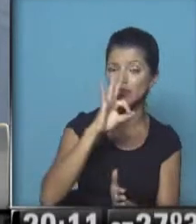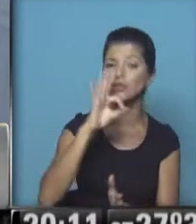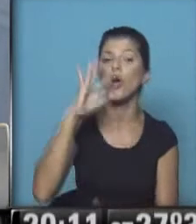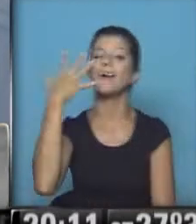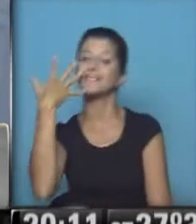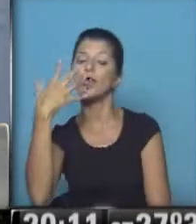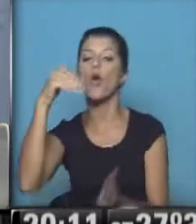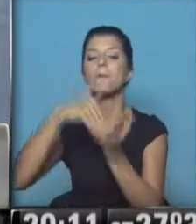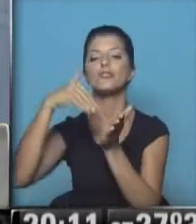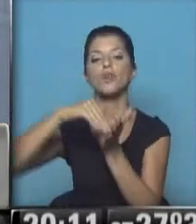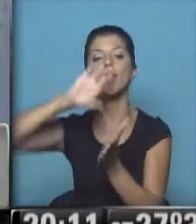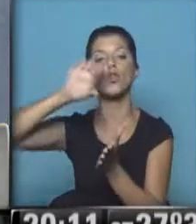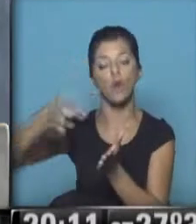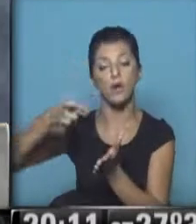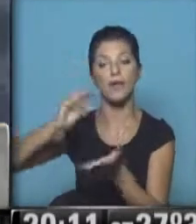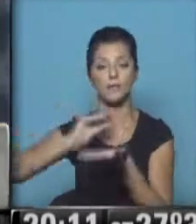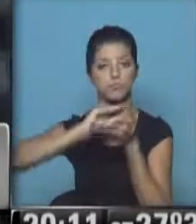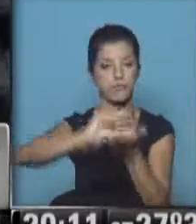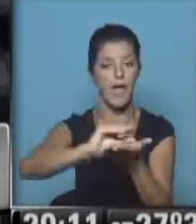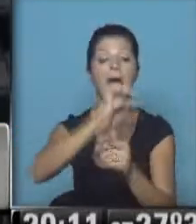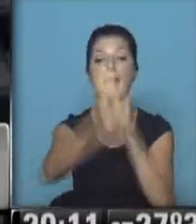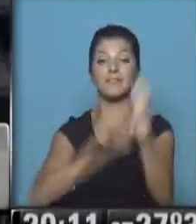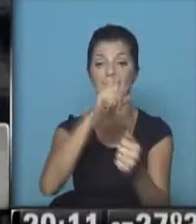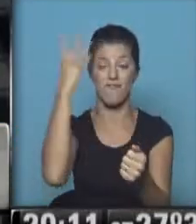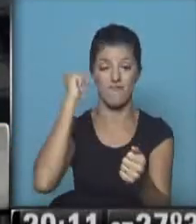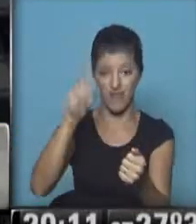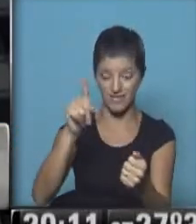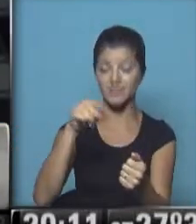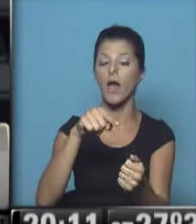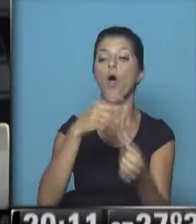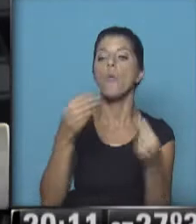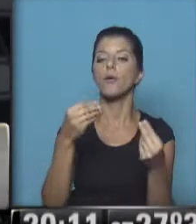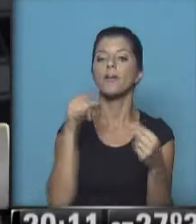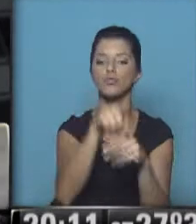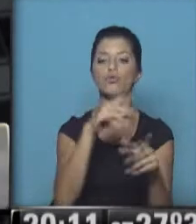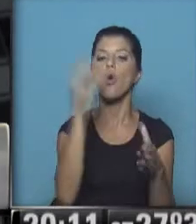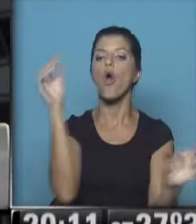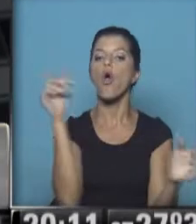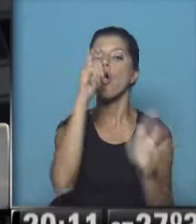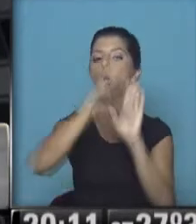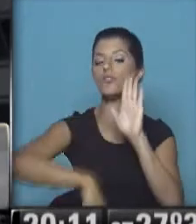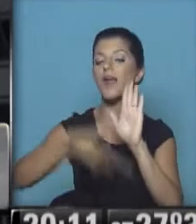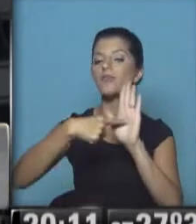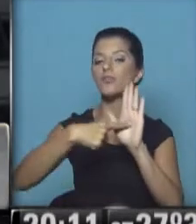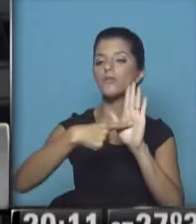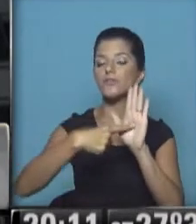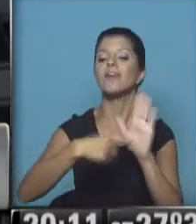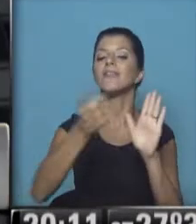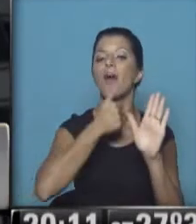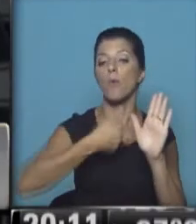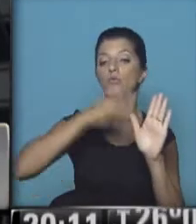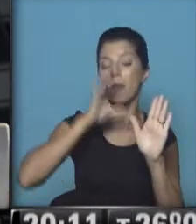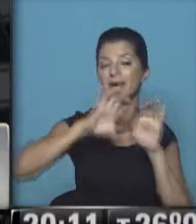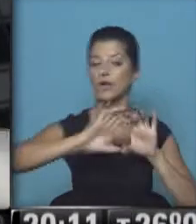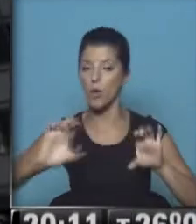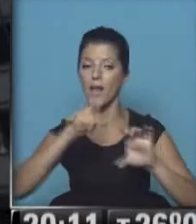millones de dólares de indemnización a la empresa francesa tras la cancelación del contrato para la provisión de agua potable y